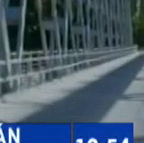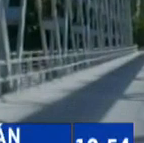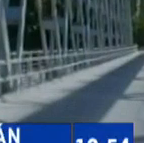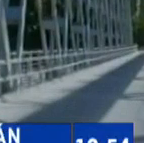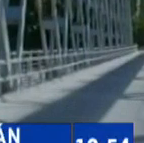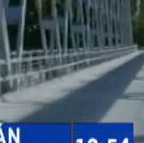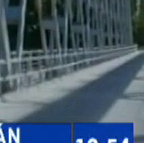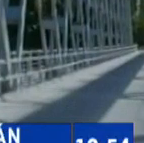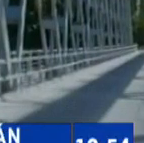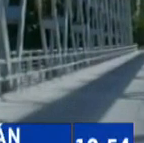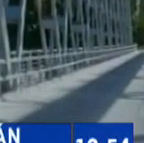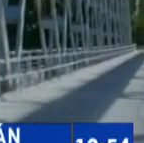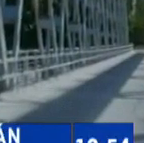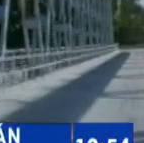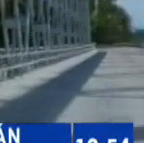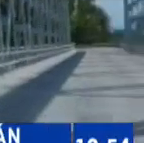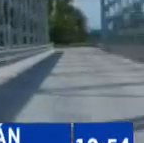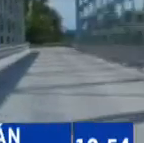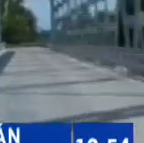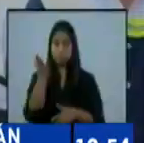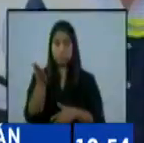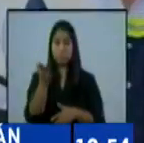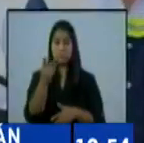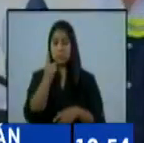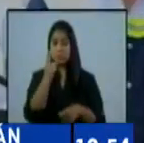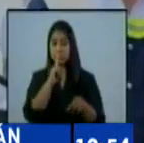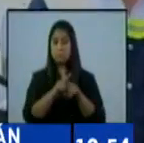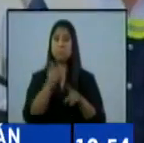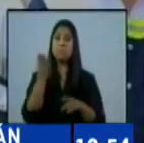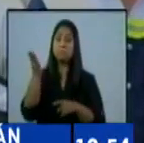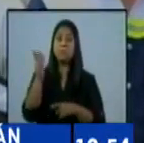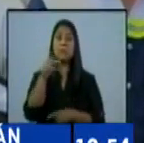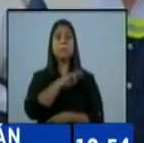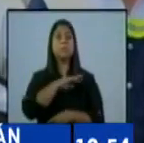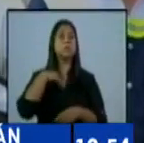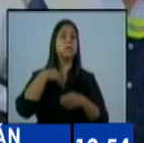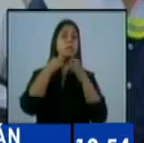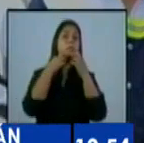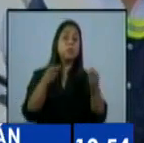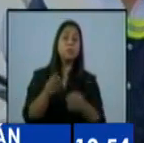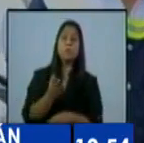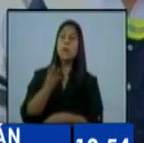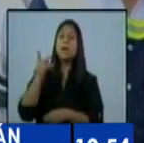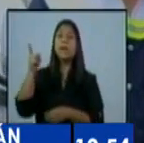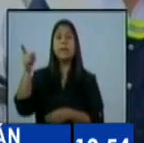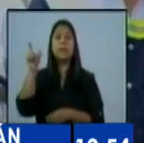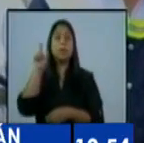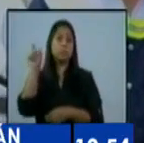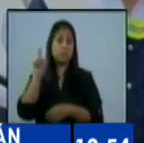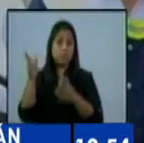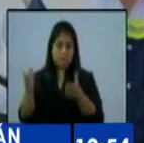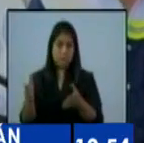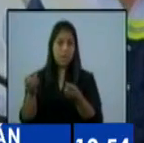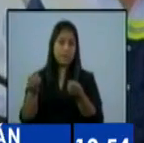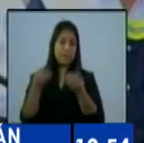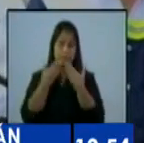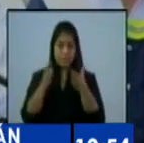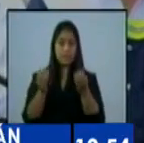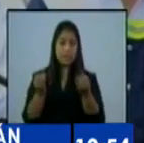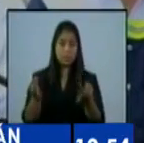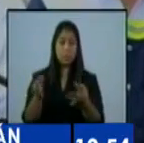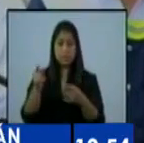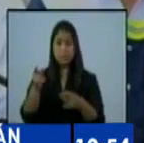que le solicite al Ministerio Público y a la Contraloría la dispensa para que podamos seguir y